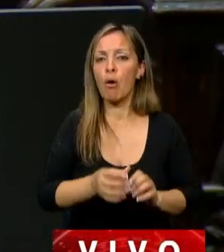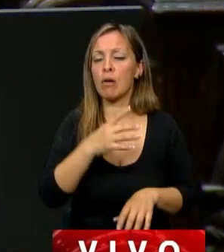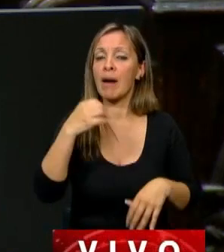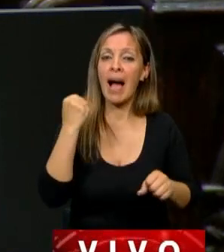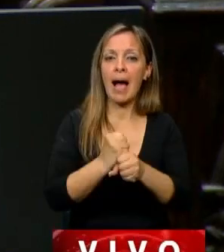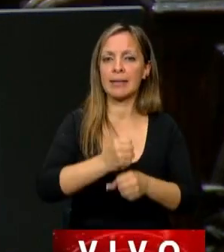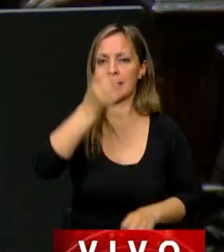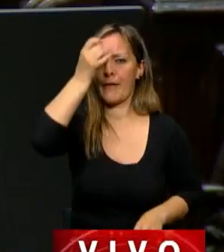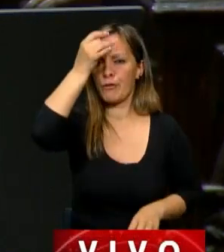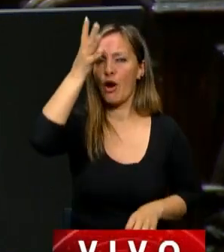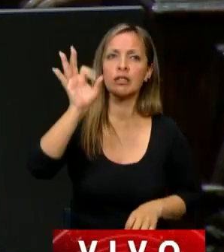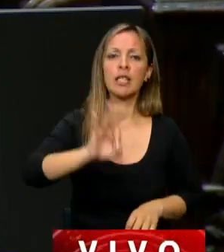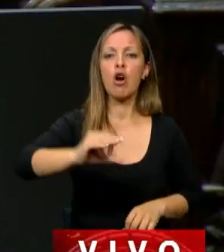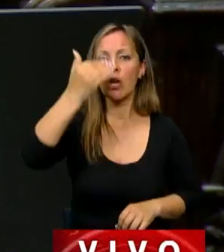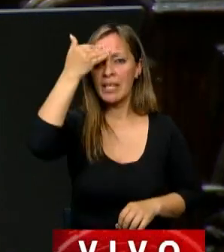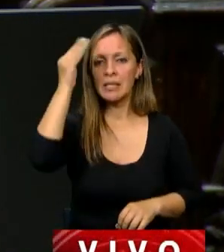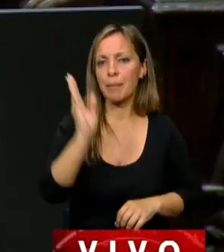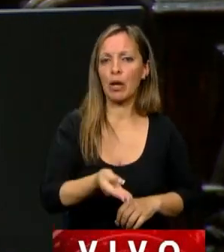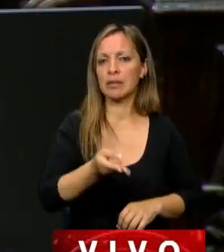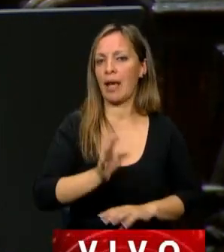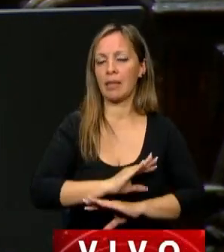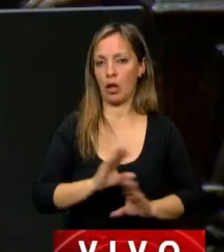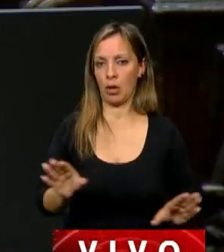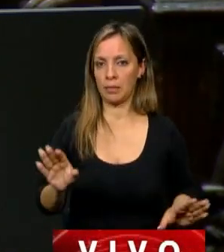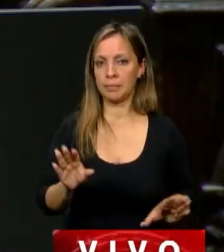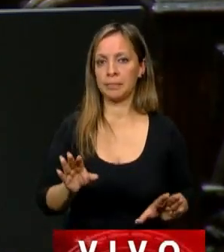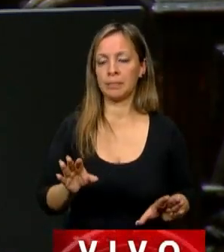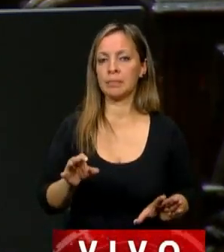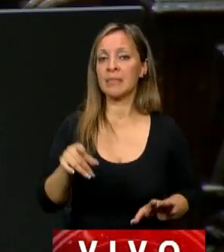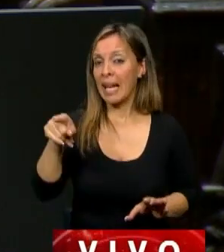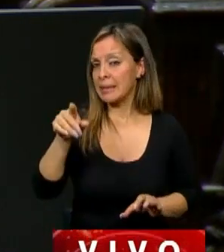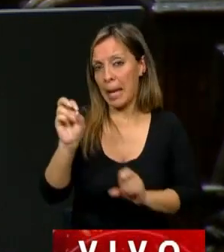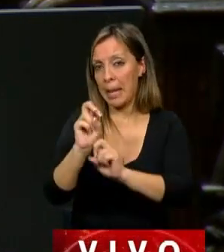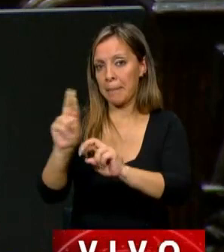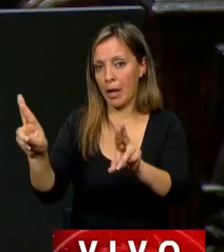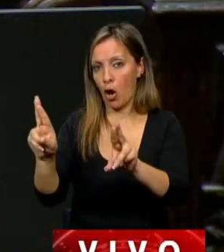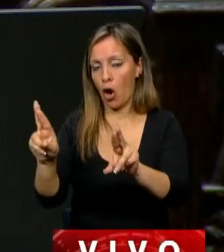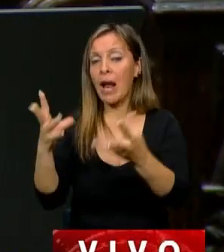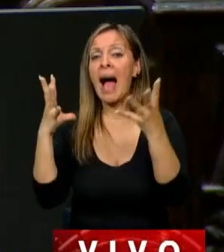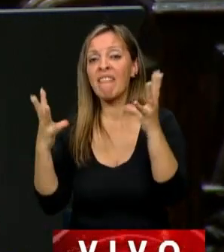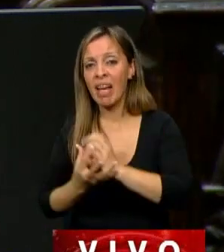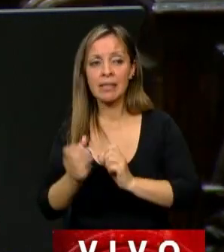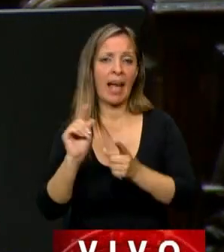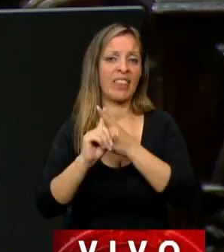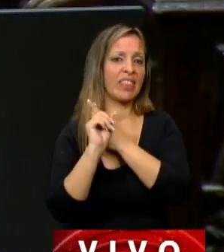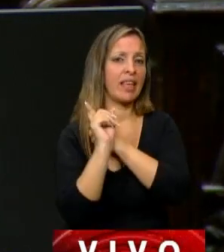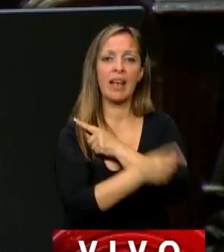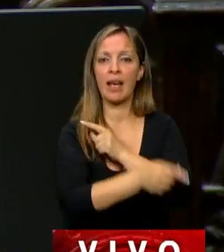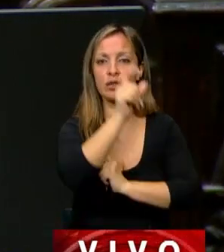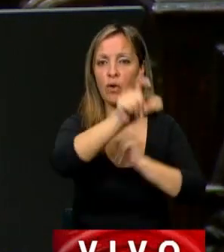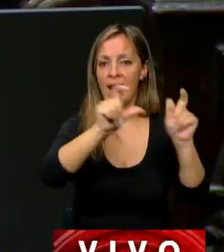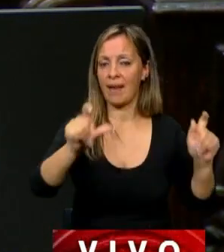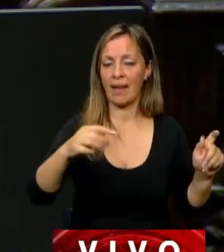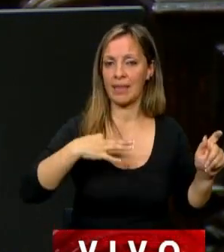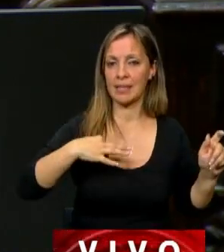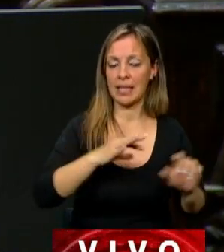veces hasta 12, 15 puntos en el precio de un producto. No va a la gran empresa, afecta al contribuyente en